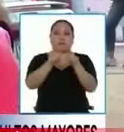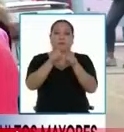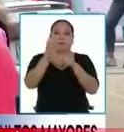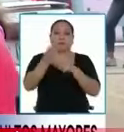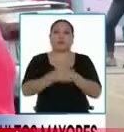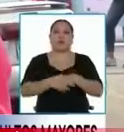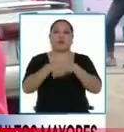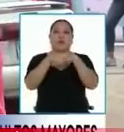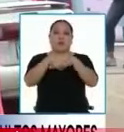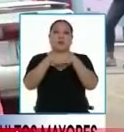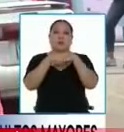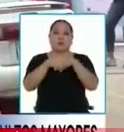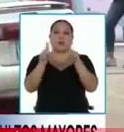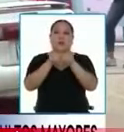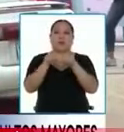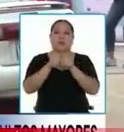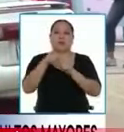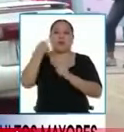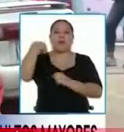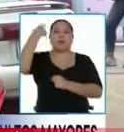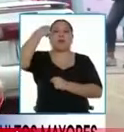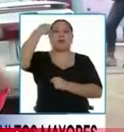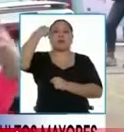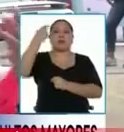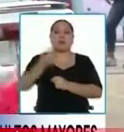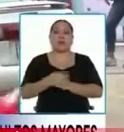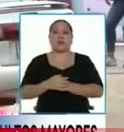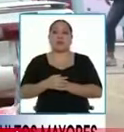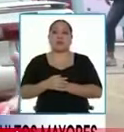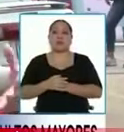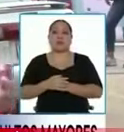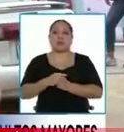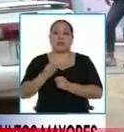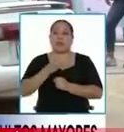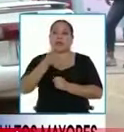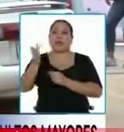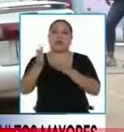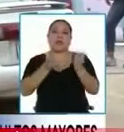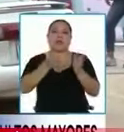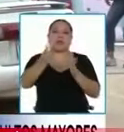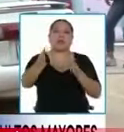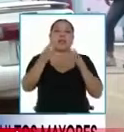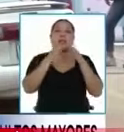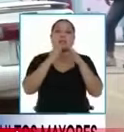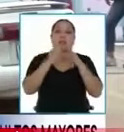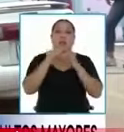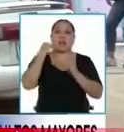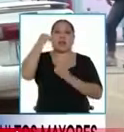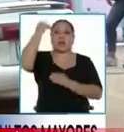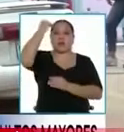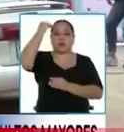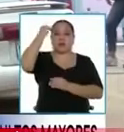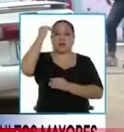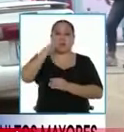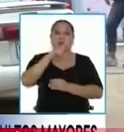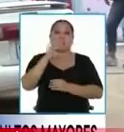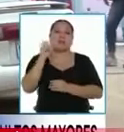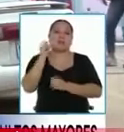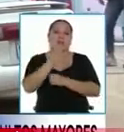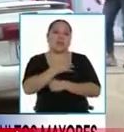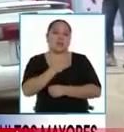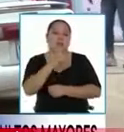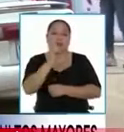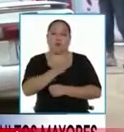Asimismo, lo felicito también por haber considerado el ir a las casas de aquellas personas mayores de 100 años que no